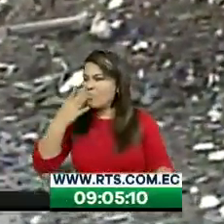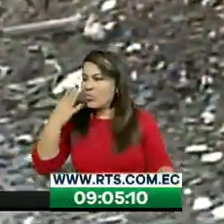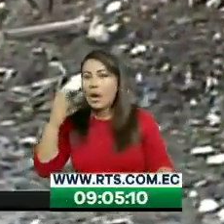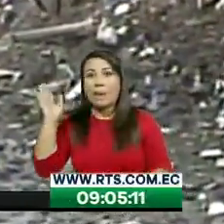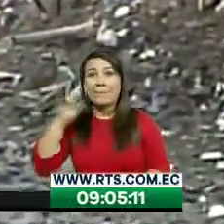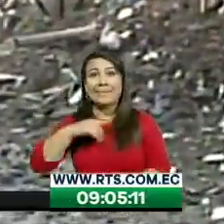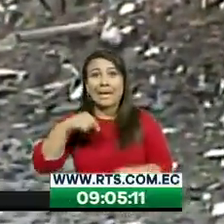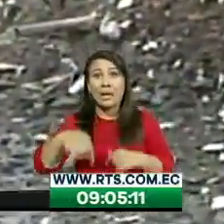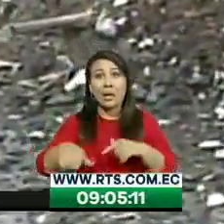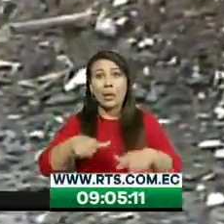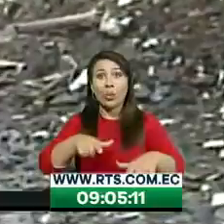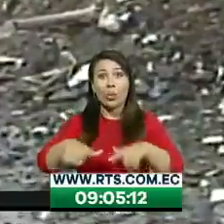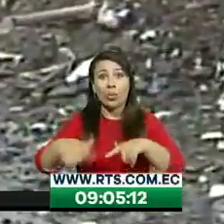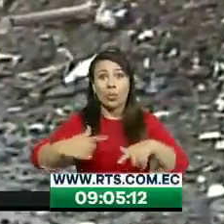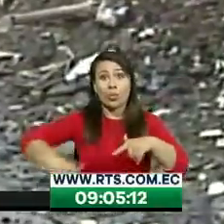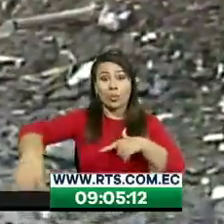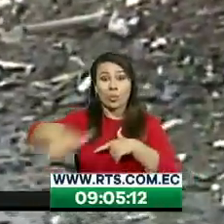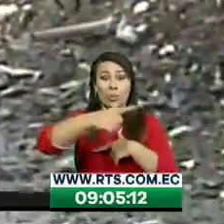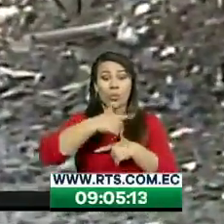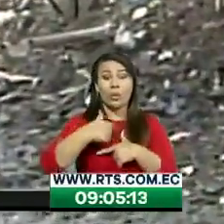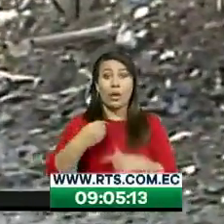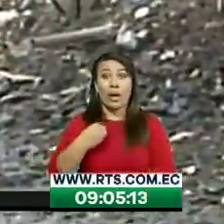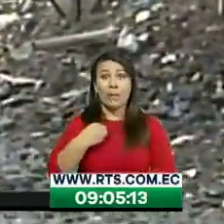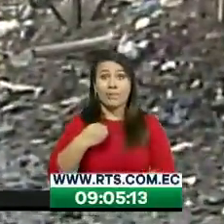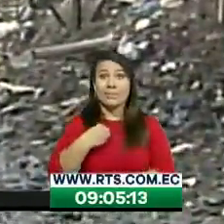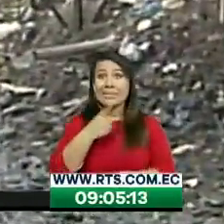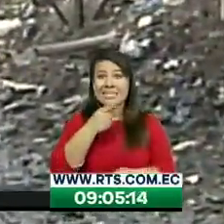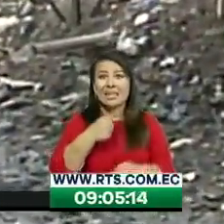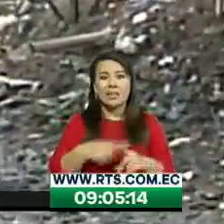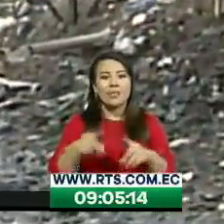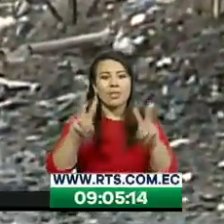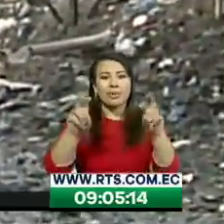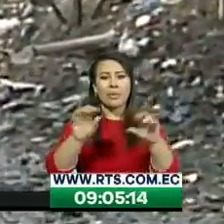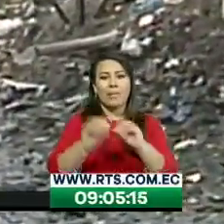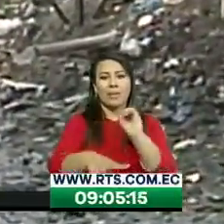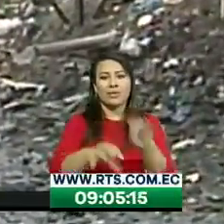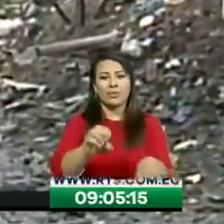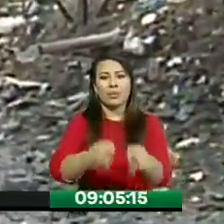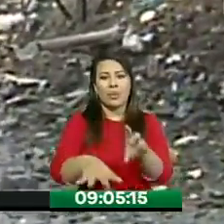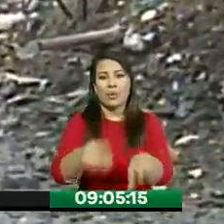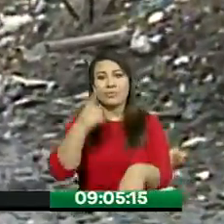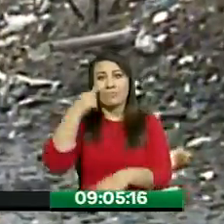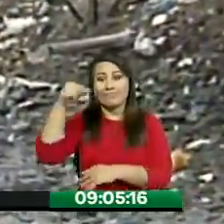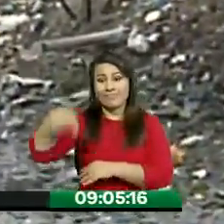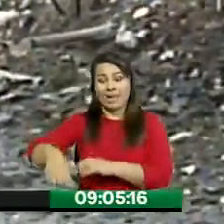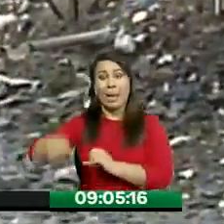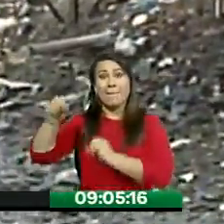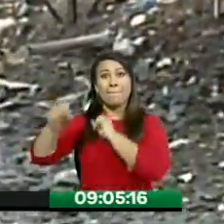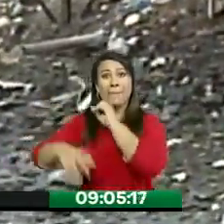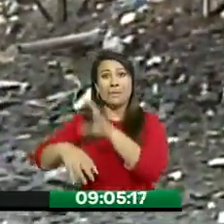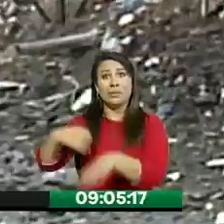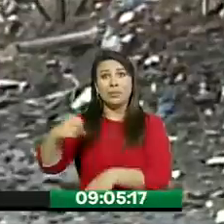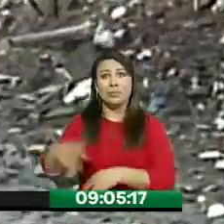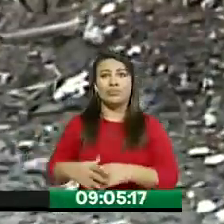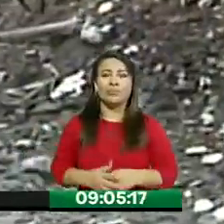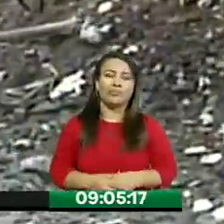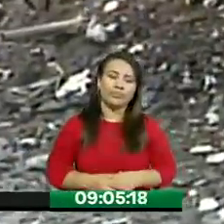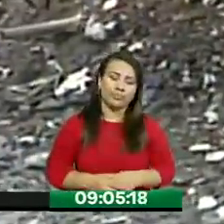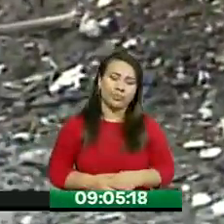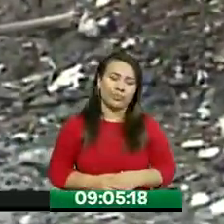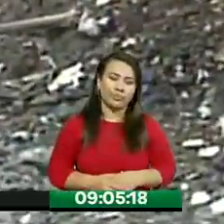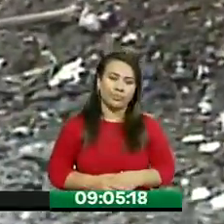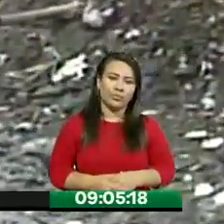ley ante estas situaciones. En contra de varios ciudadanos que estarían conformando una organización